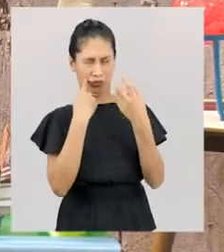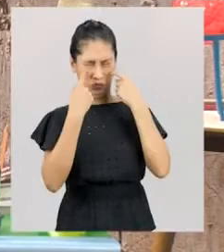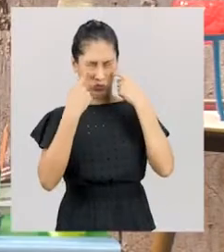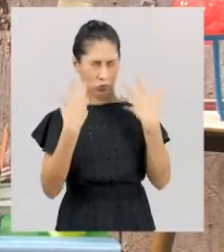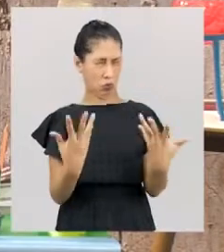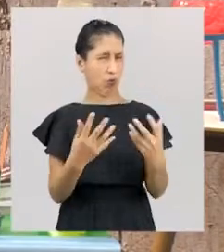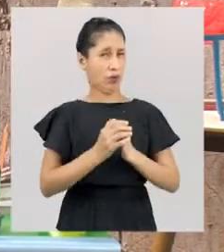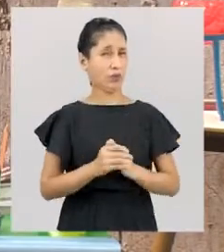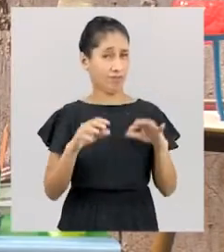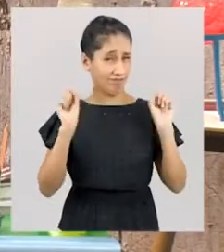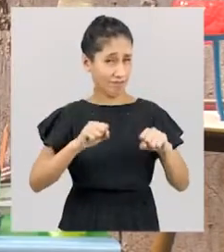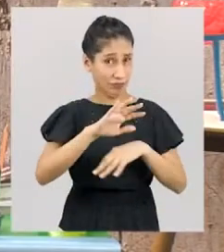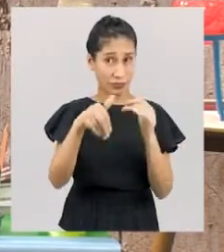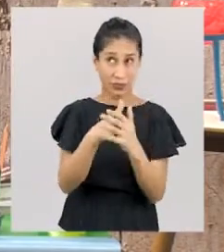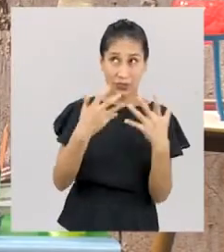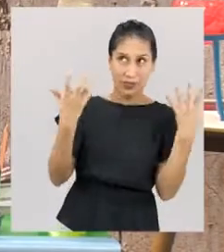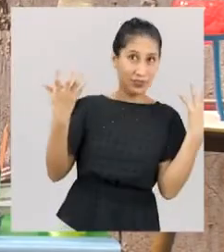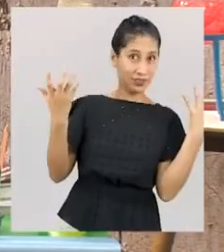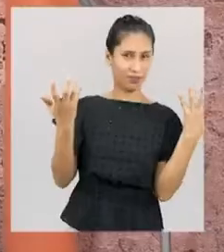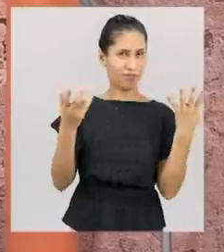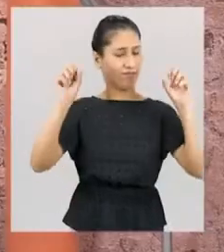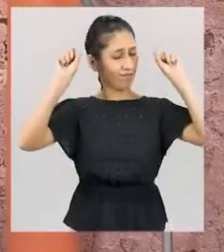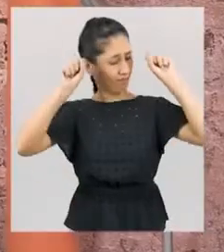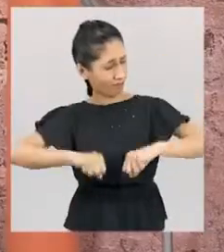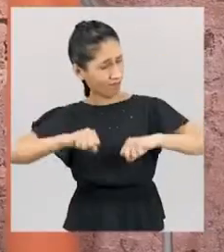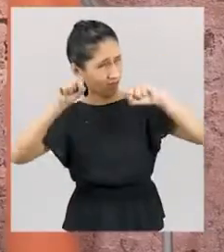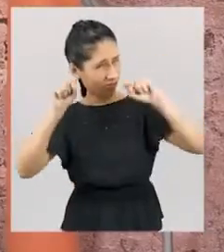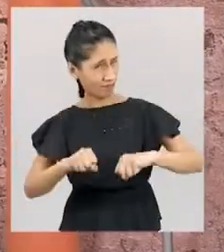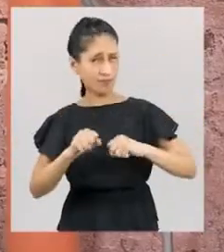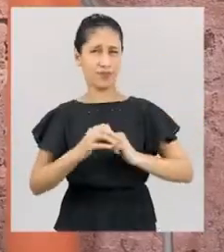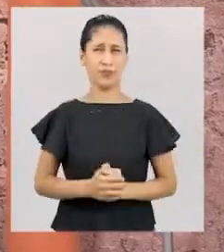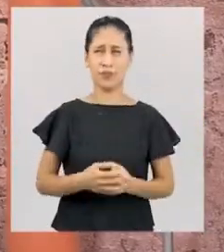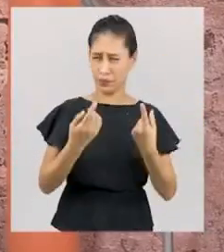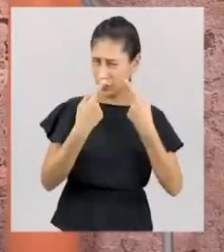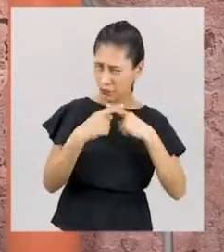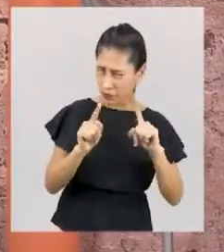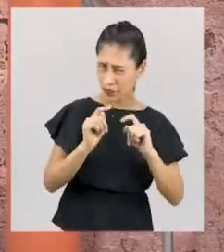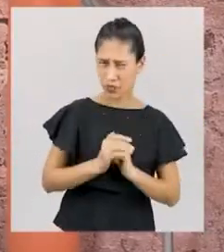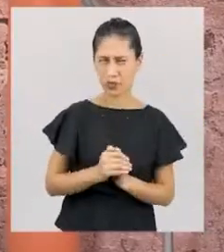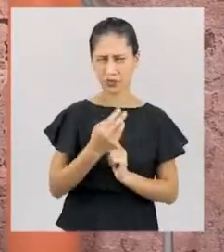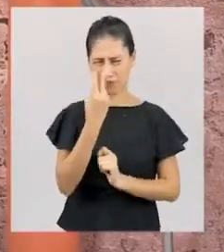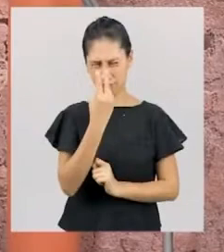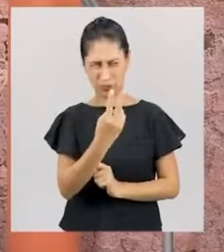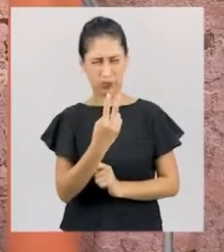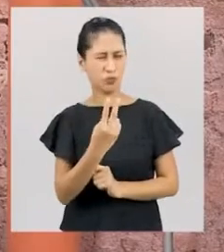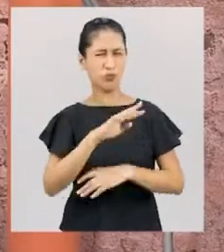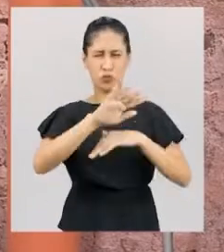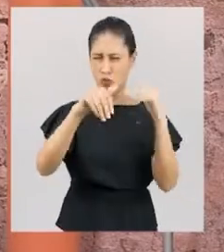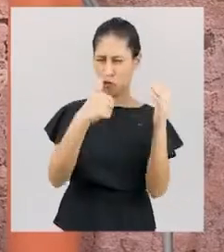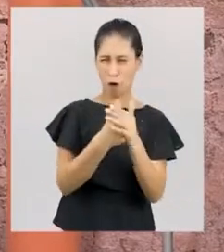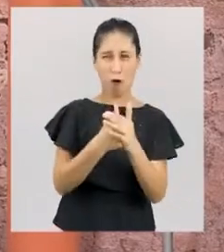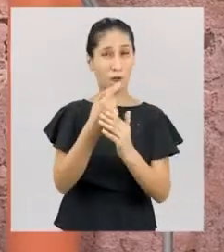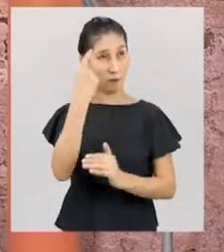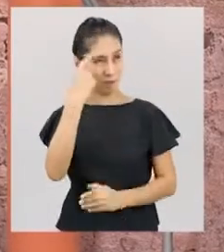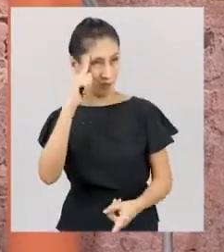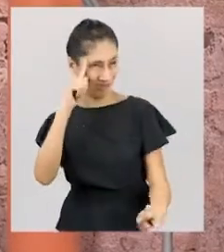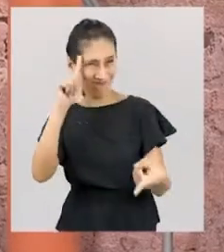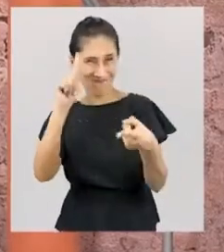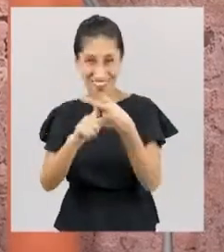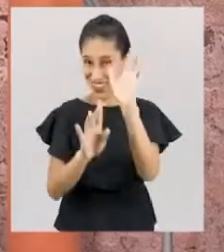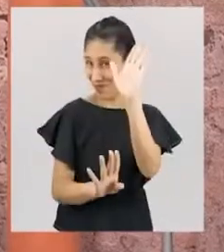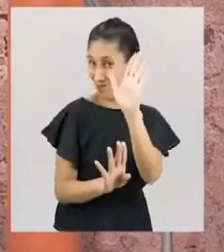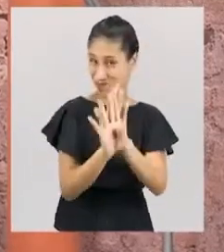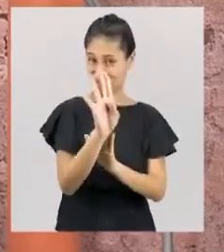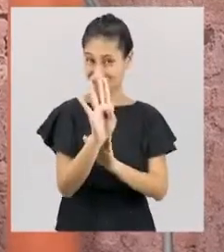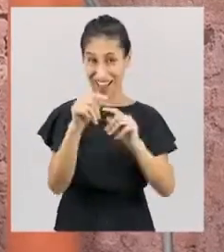una publicación que nos cambió a todos, ¿no? Completamente. Pero, como nada nos detiene para alcanzar nuestras